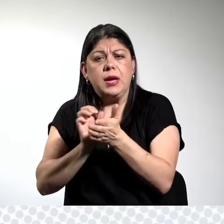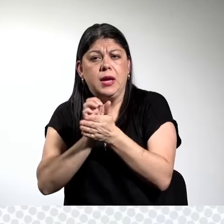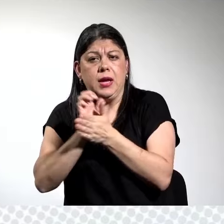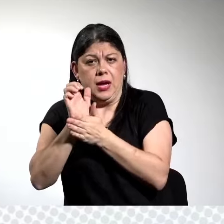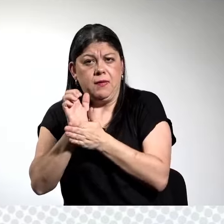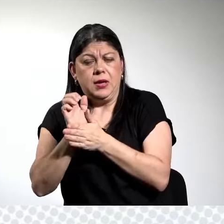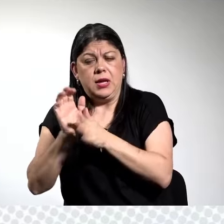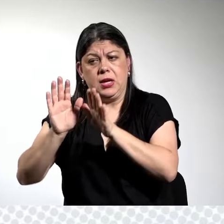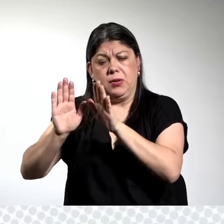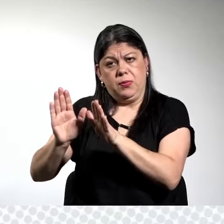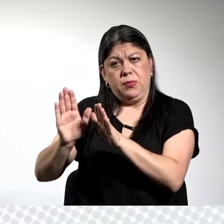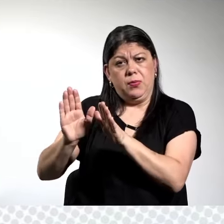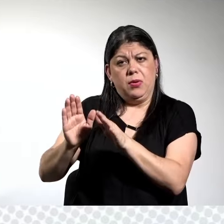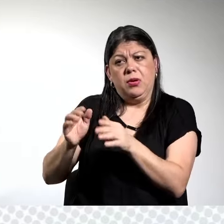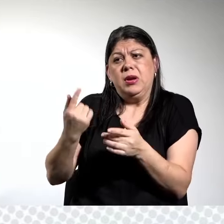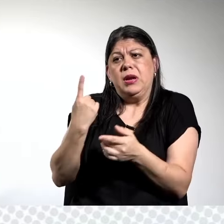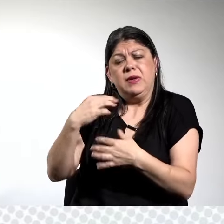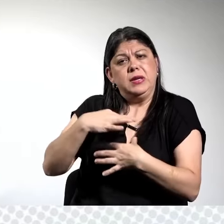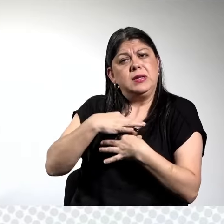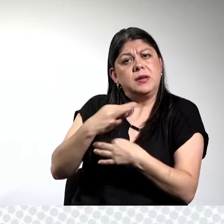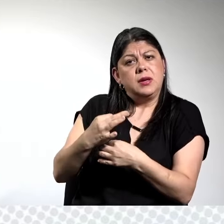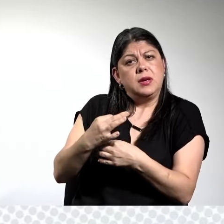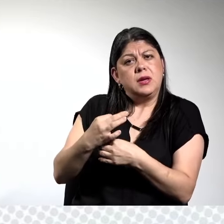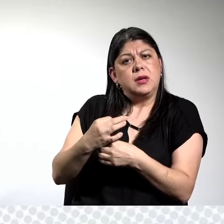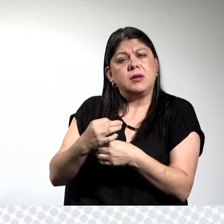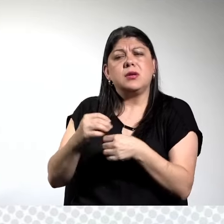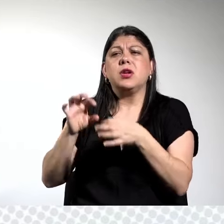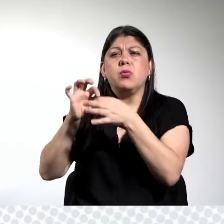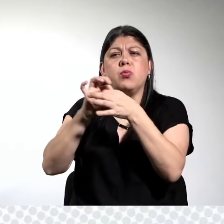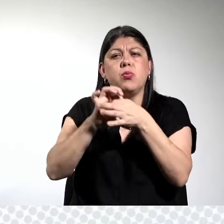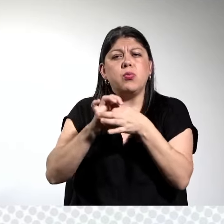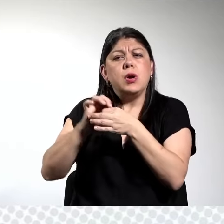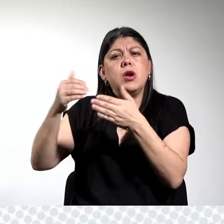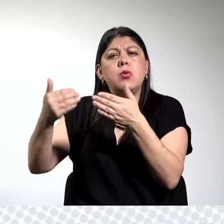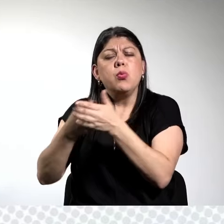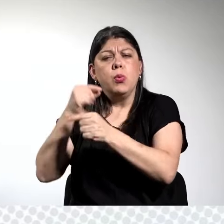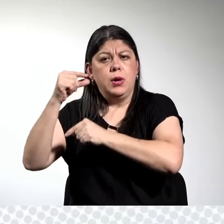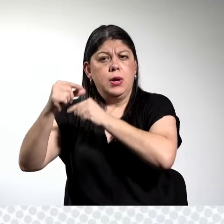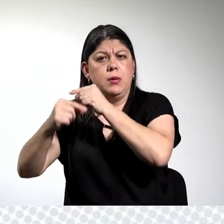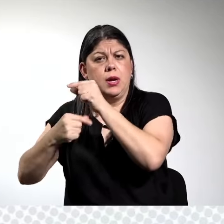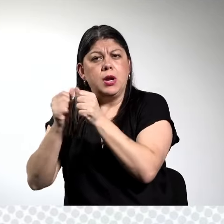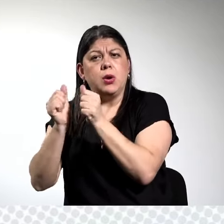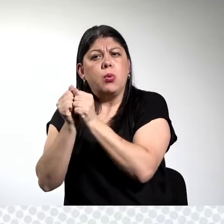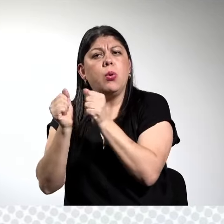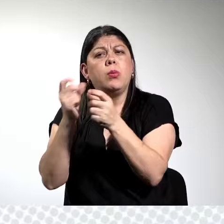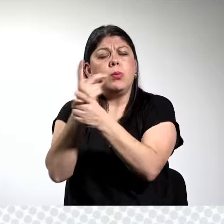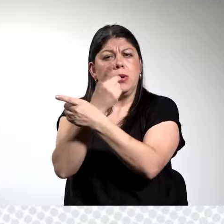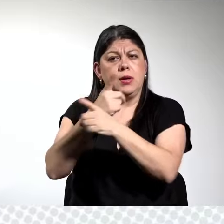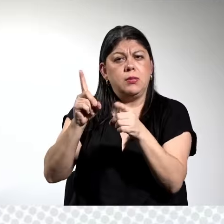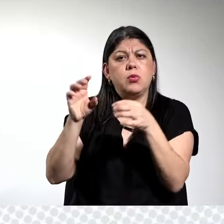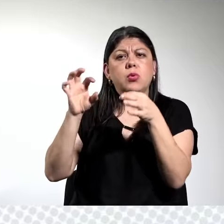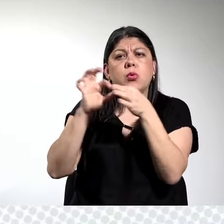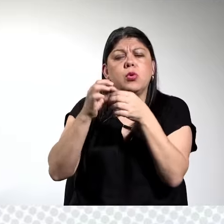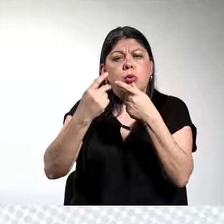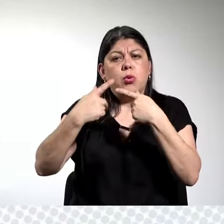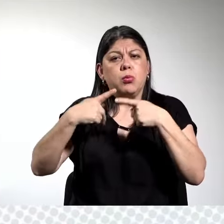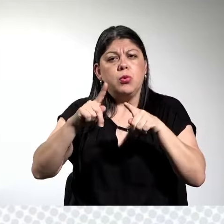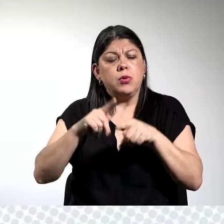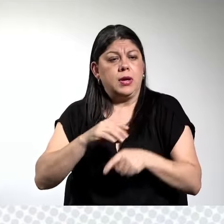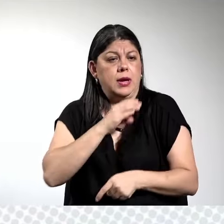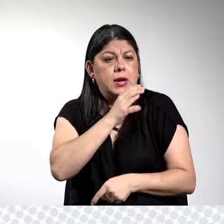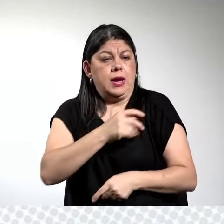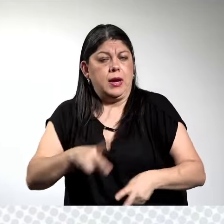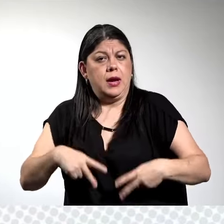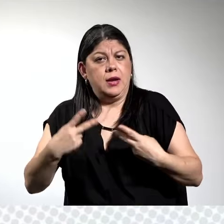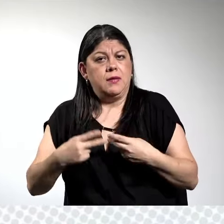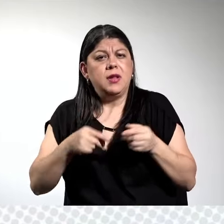que la indiferencia o el desencanto definan la relación de las nuevas generaciones con la democracia, con sus oportunidades y con su